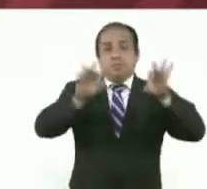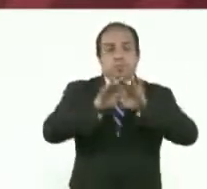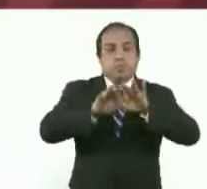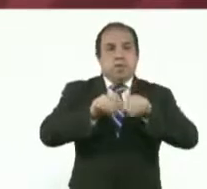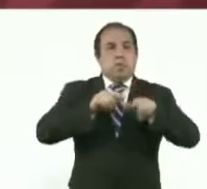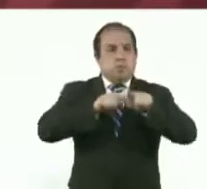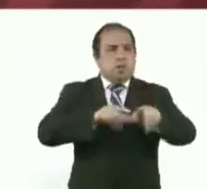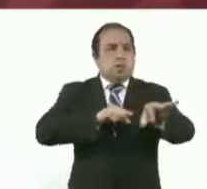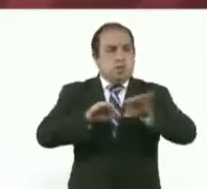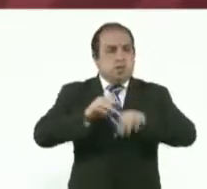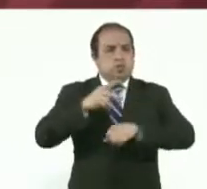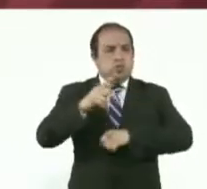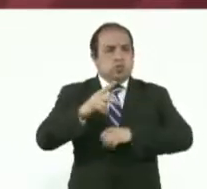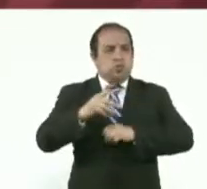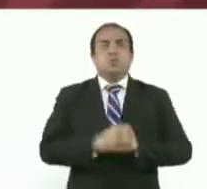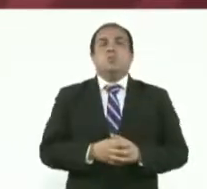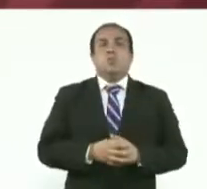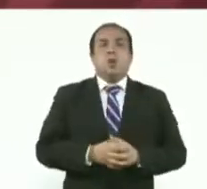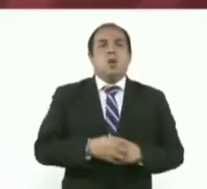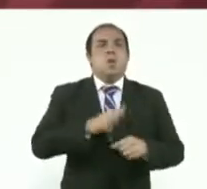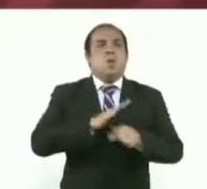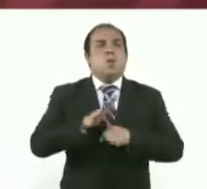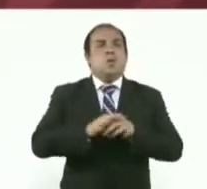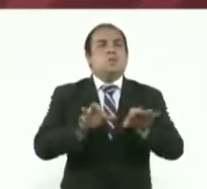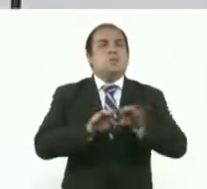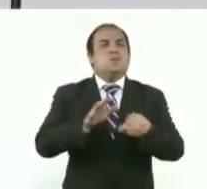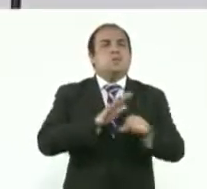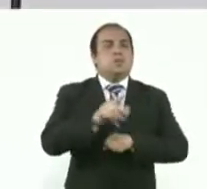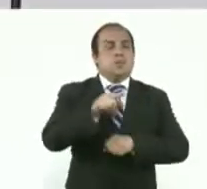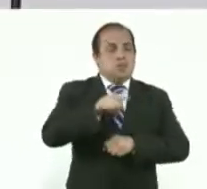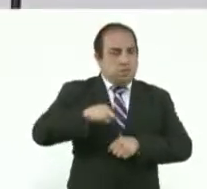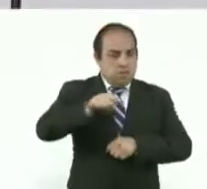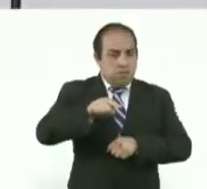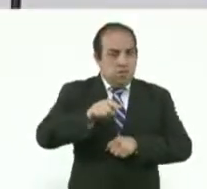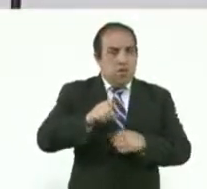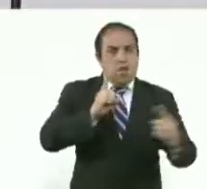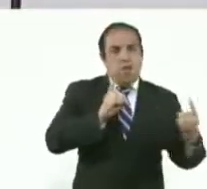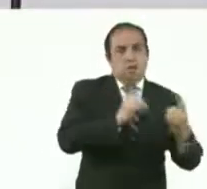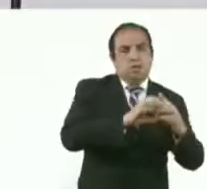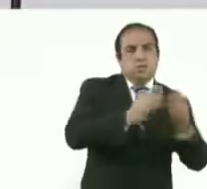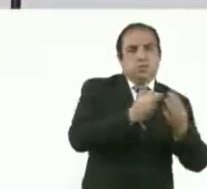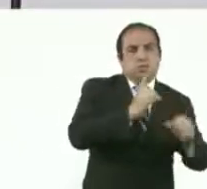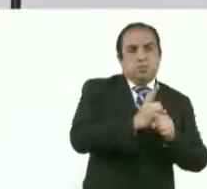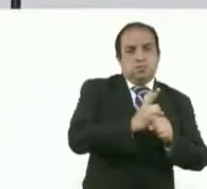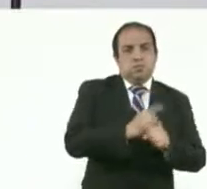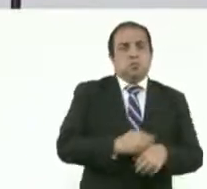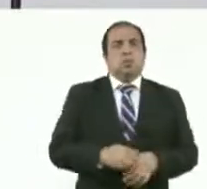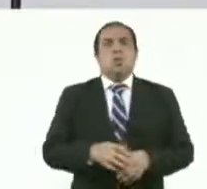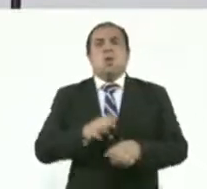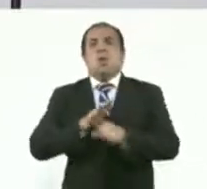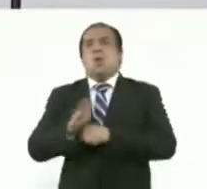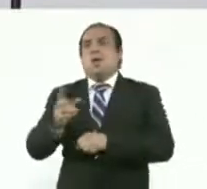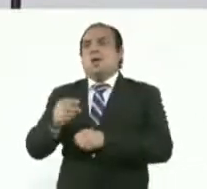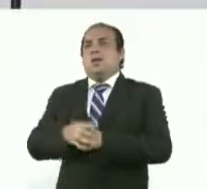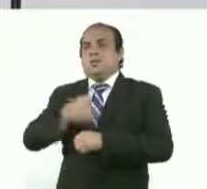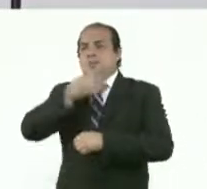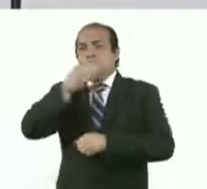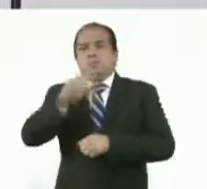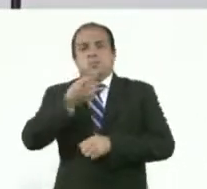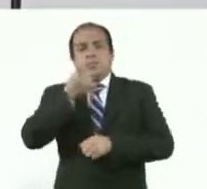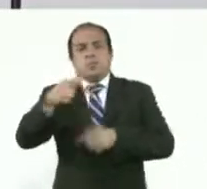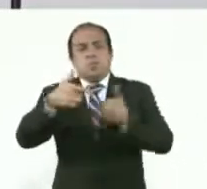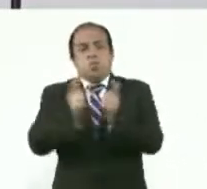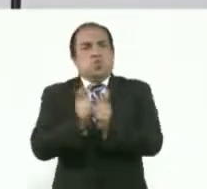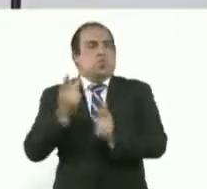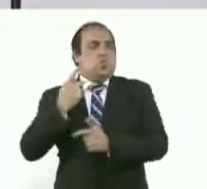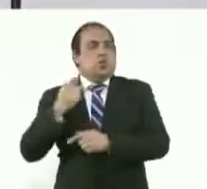sus funciones pues es estar cerca de sus comunidades. ¿Qué llamado le haría precisamente este bloque opositor que no permite